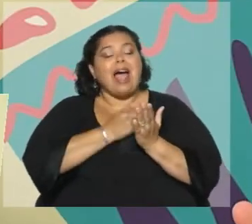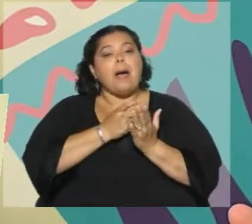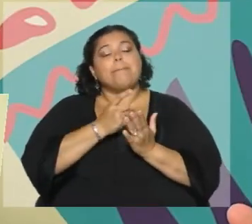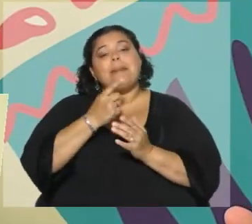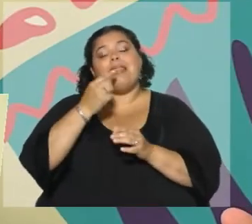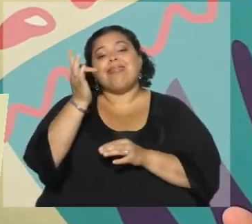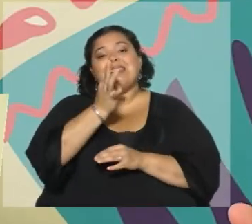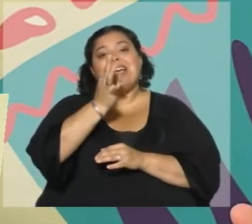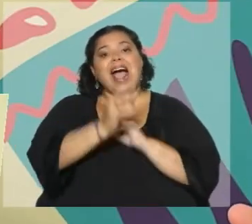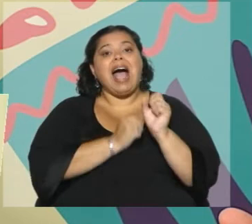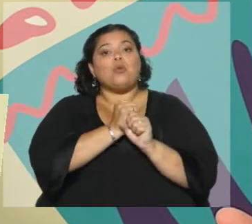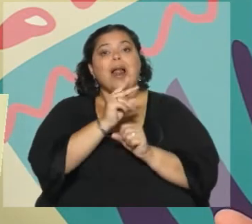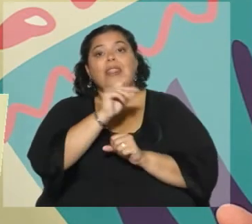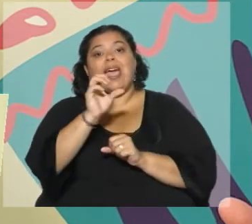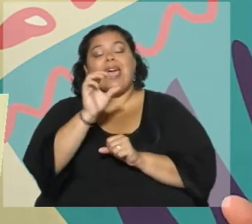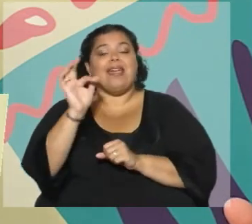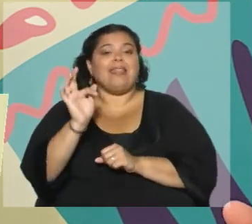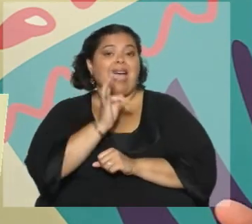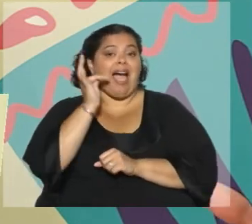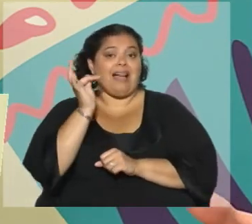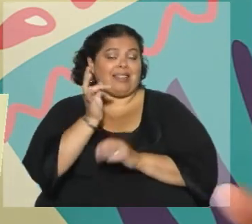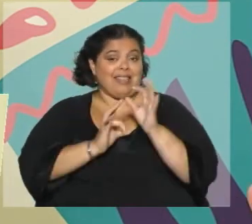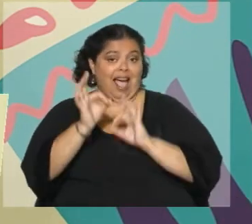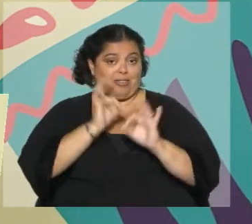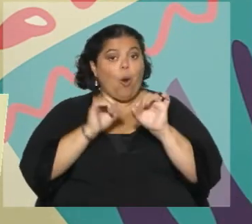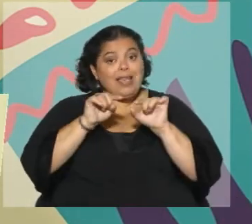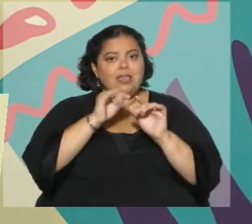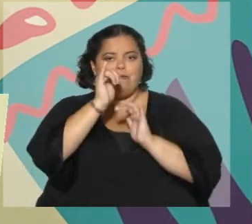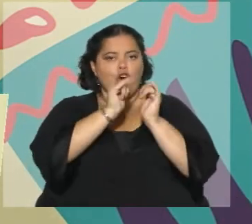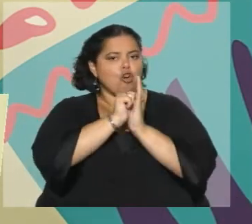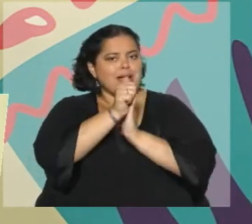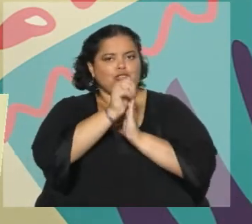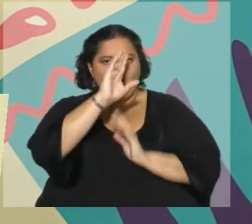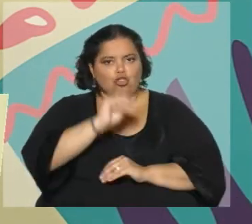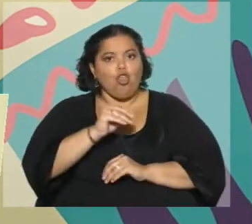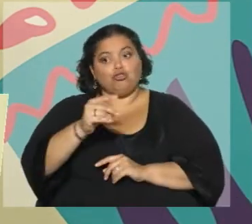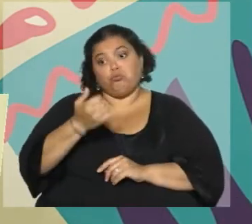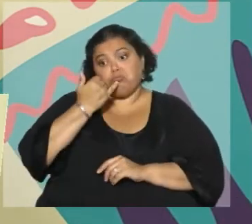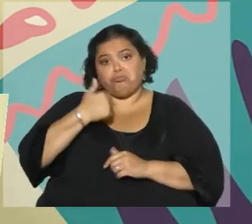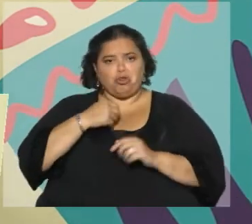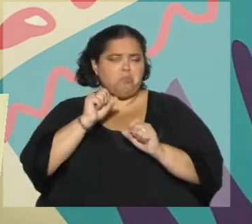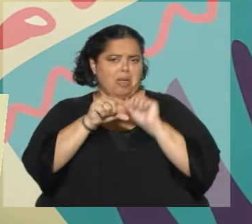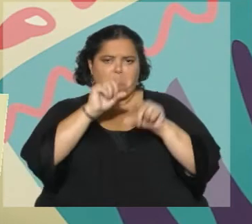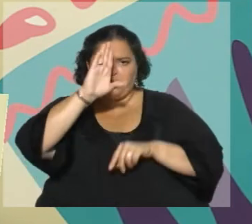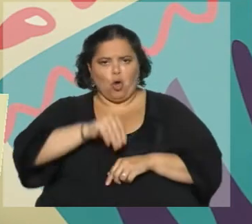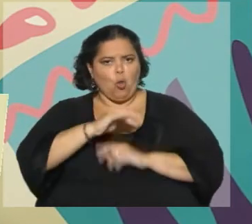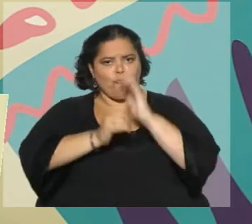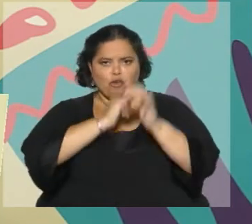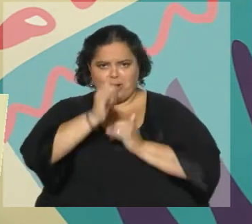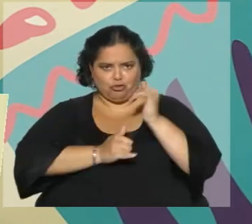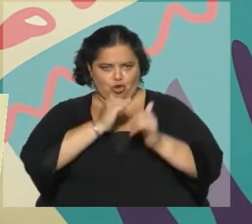teatro arroba tallaron el teatro que ahí es donde está toda la información y se unirán conmigo y yo le pasa a toda la información bueno y